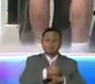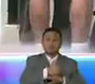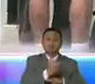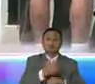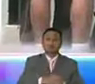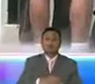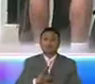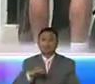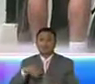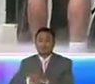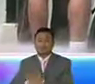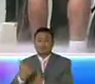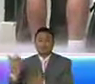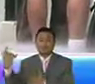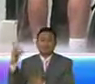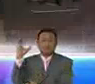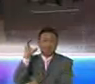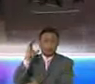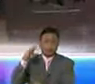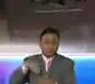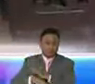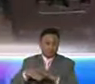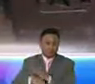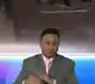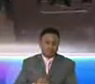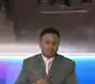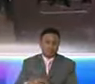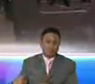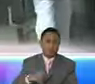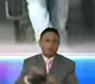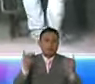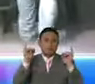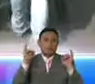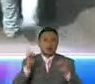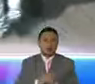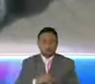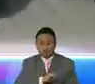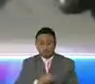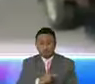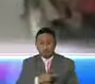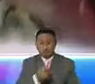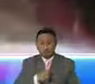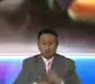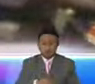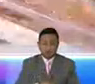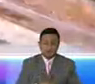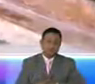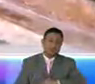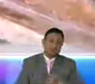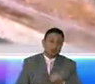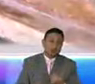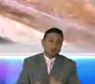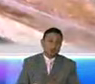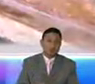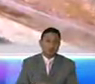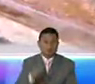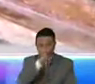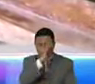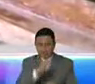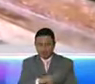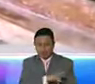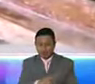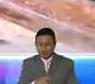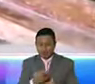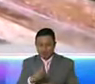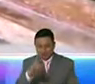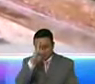el ingreso de ciudadanos del vecino país, unos que llegan a divertirse y abastecer de productos, mientras otros, con intenciones de acabar con la